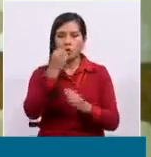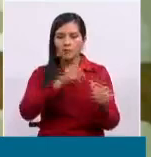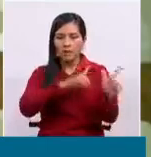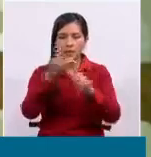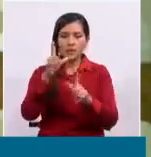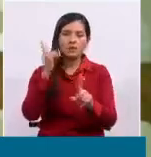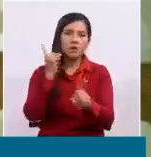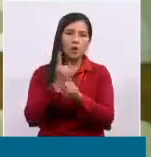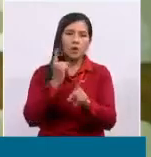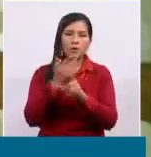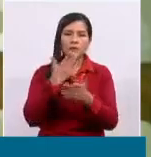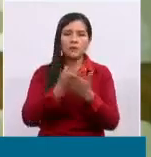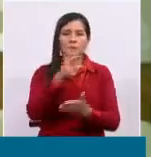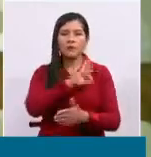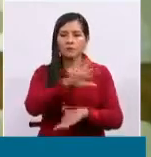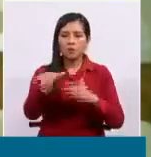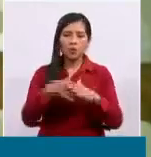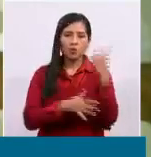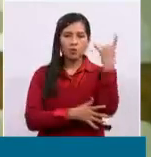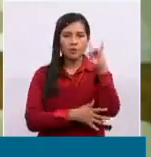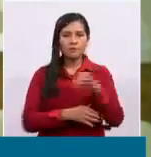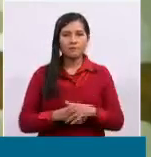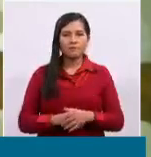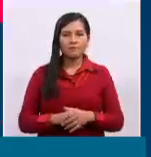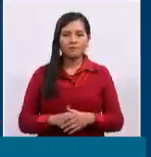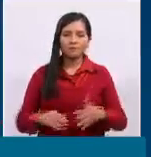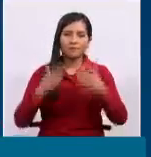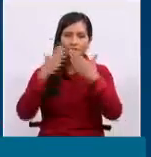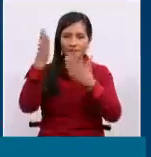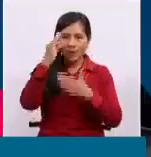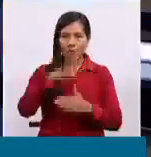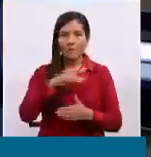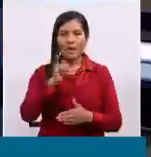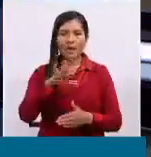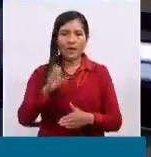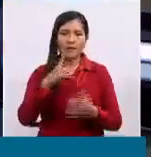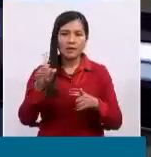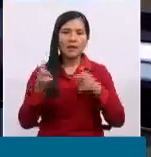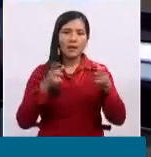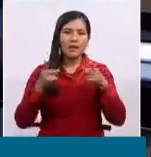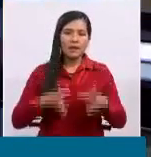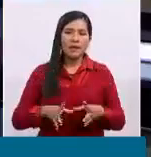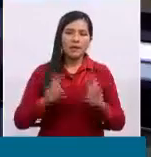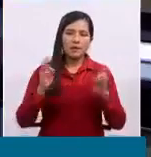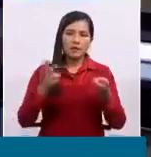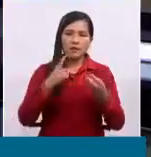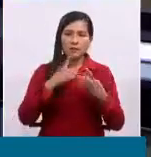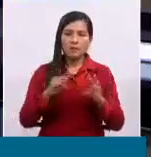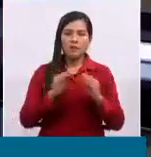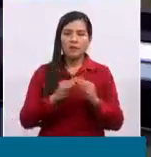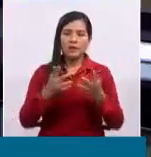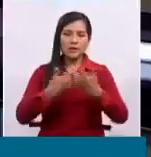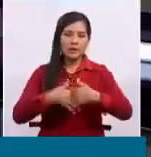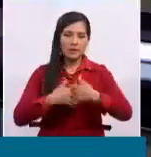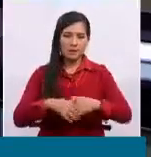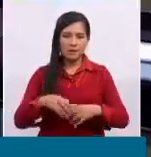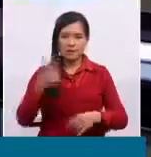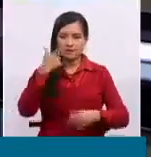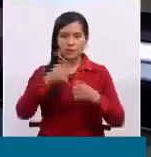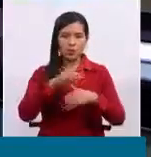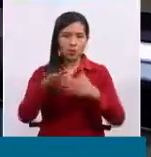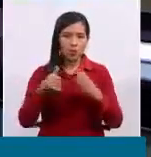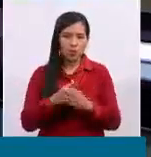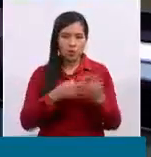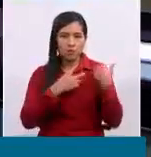soberanía. Bien, perfecto. Alejandro Gallardo, gerente general de la empresa boliviana de industrialización de hidrocarburos, nos ha acompañado esta